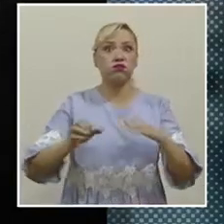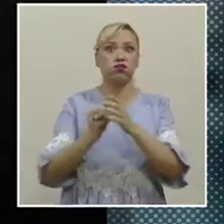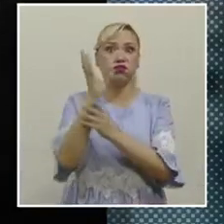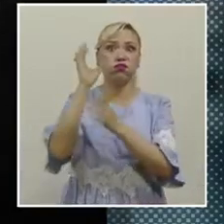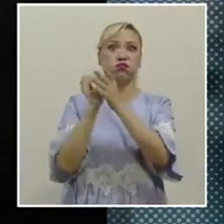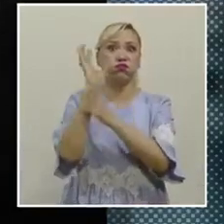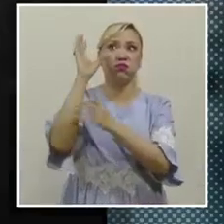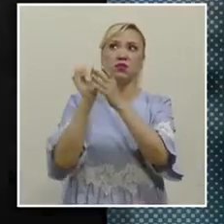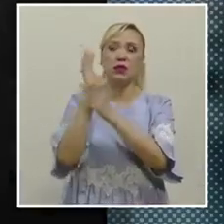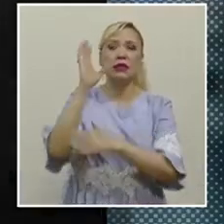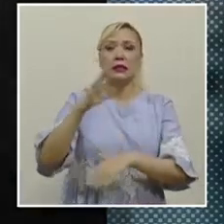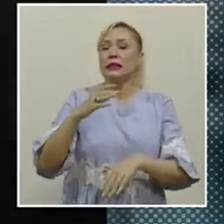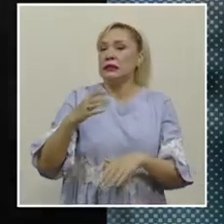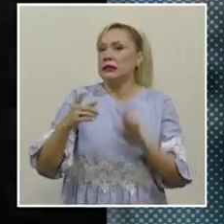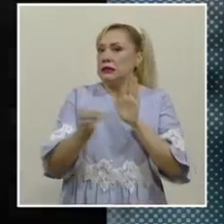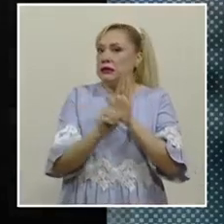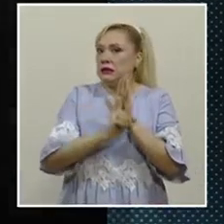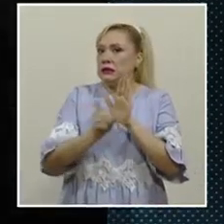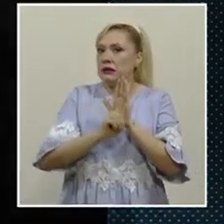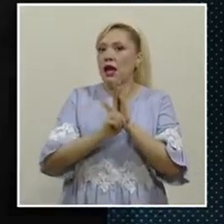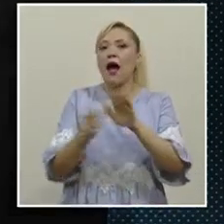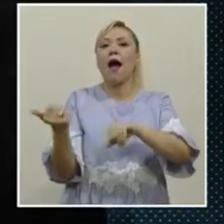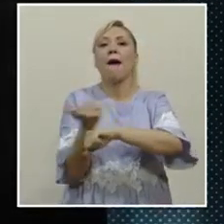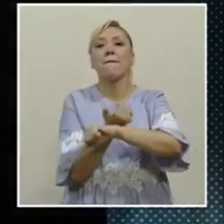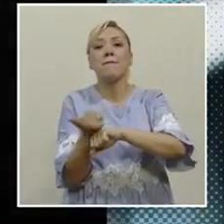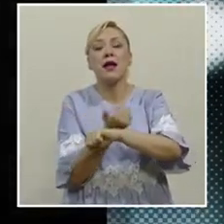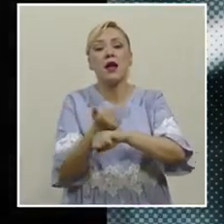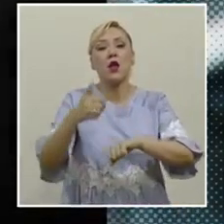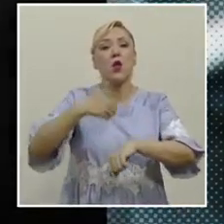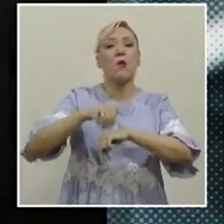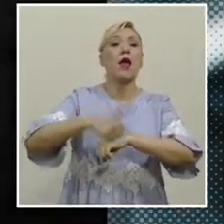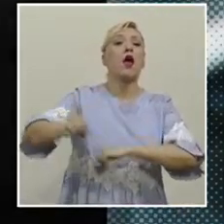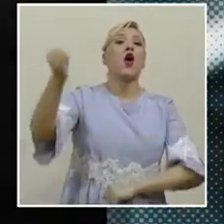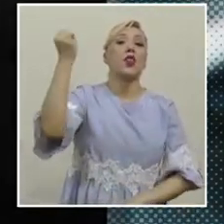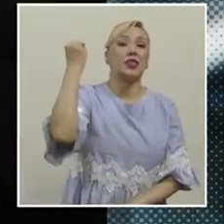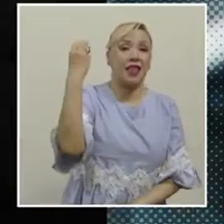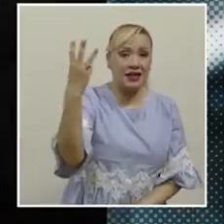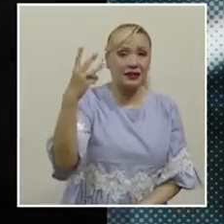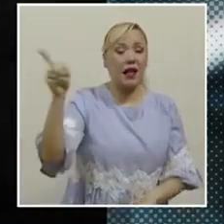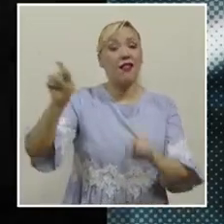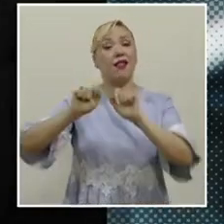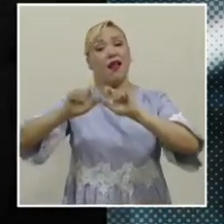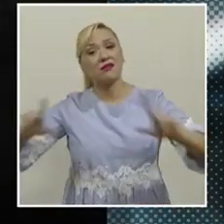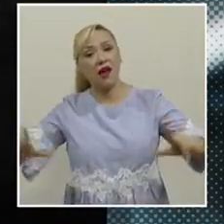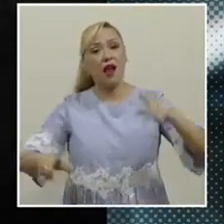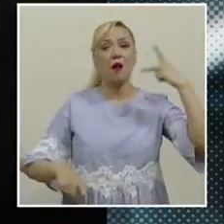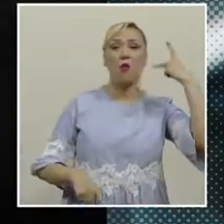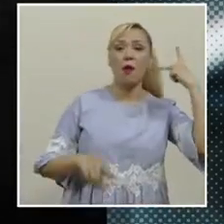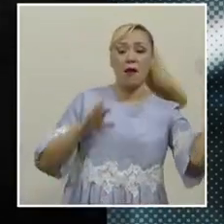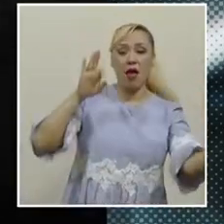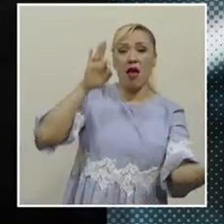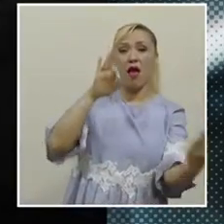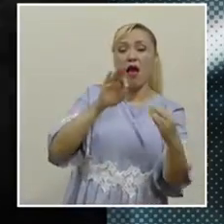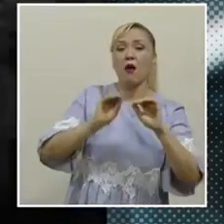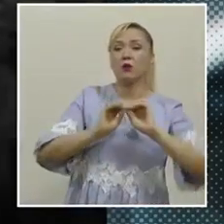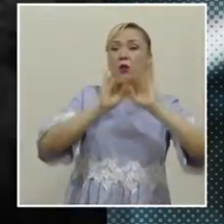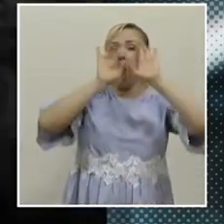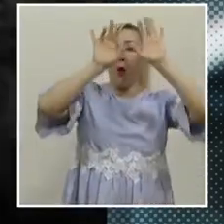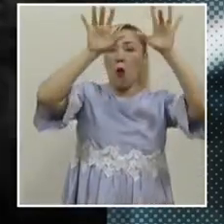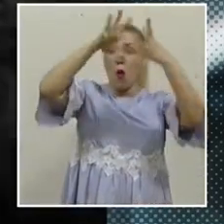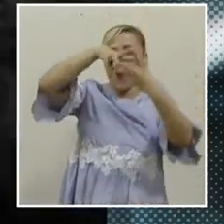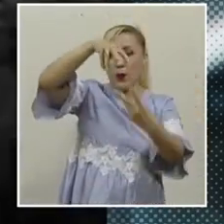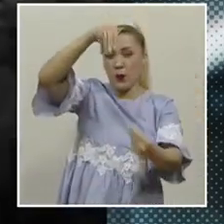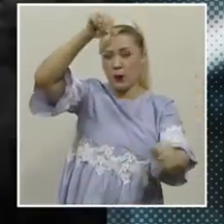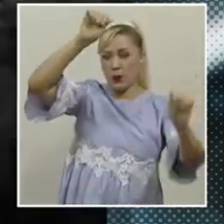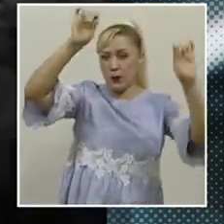de alerta. Nos encontramos en amarillo, fase 3, en municipios de Tlaxcala y Puebla se reportó caída de cenizas.